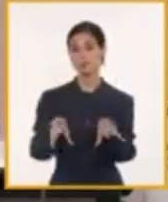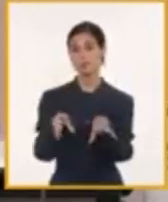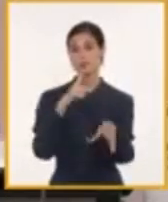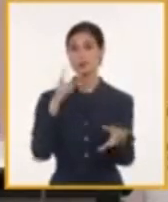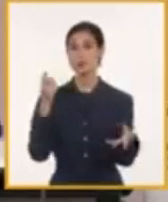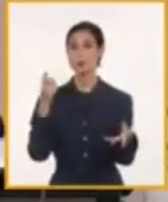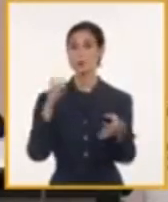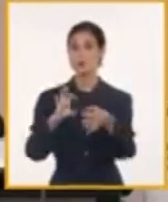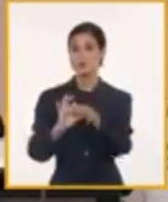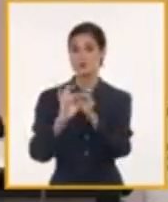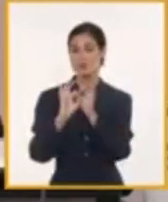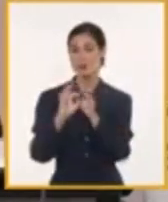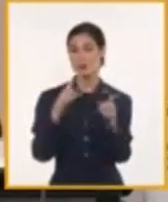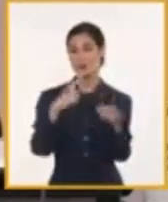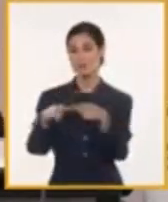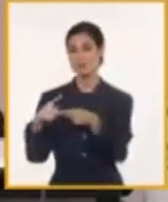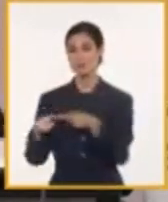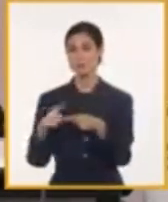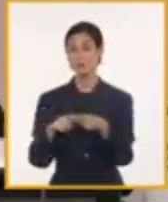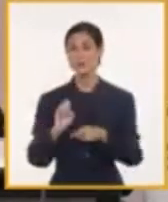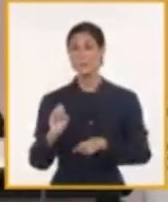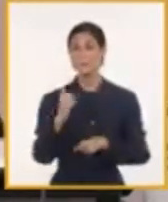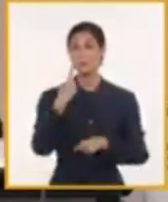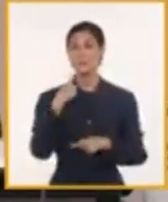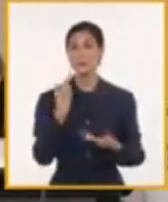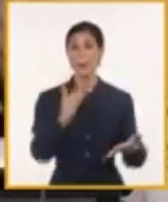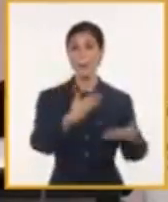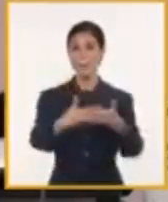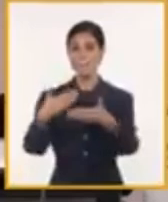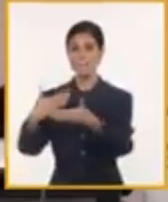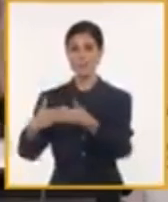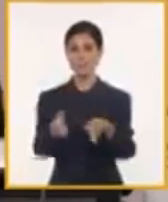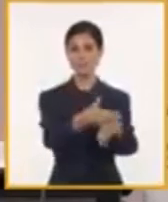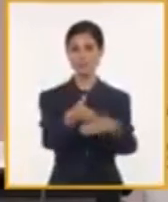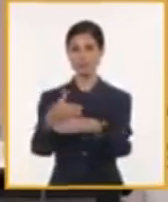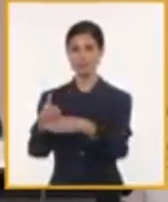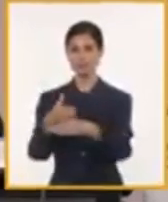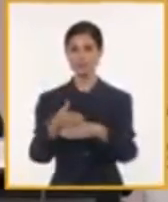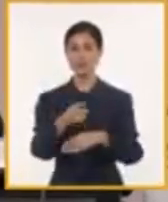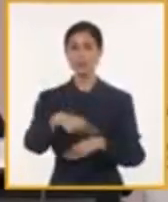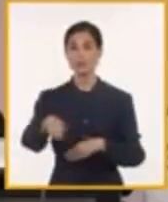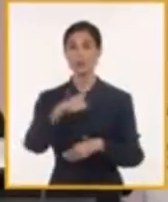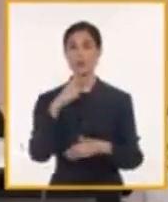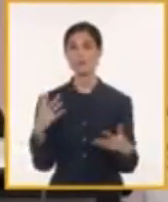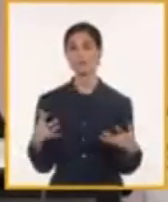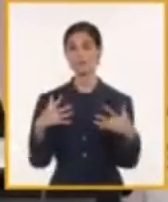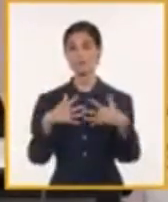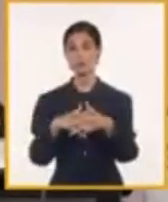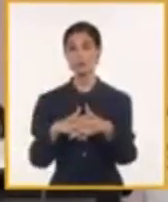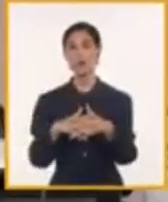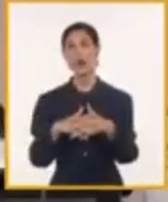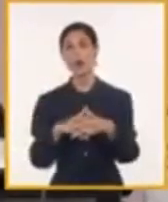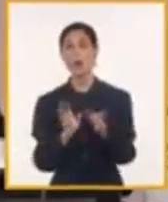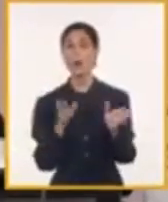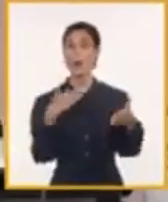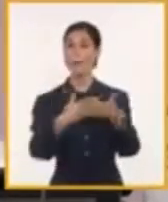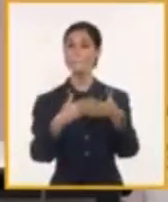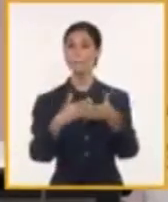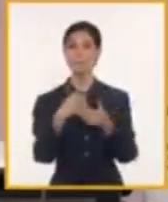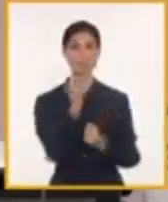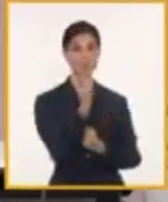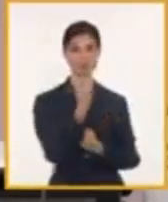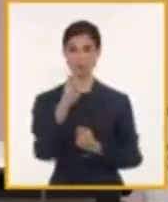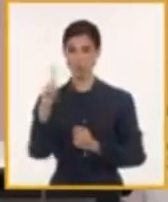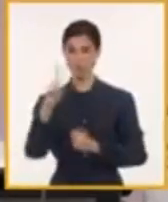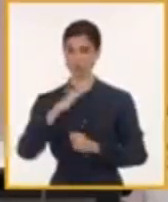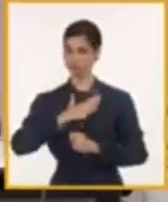estuvo su unión con otros grupos empresariales en la industria alimentaria, y ahora pues su existencia como un grupo empresarial aparte dentro de